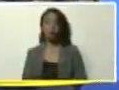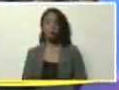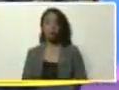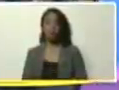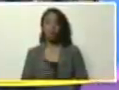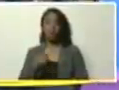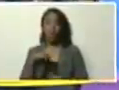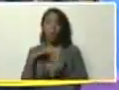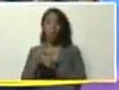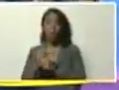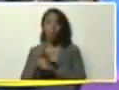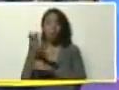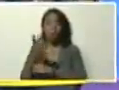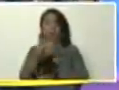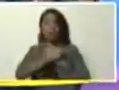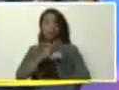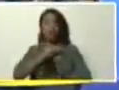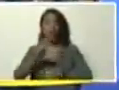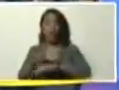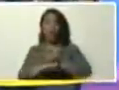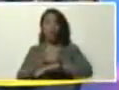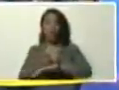Confío en usted, señor gobernador.